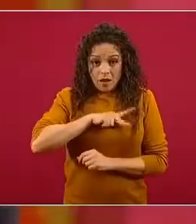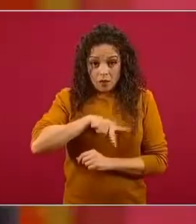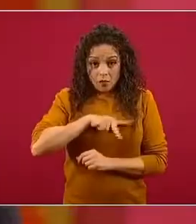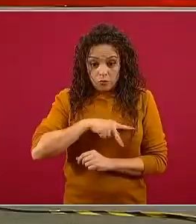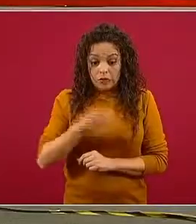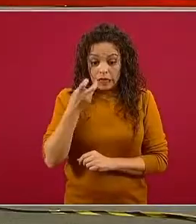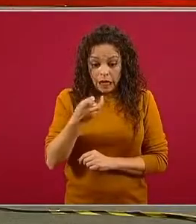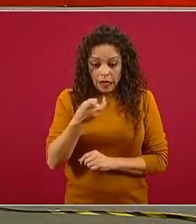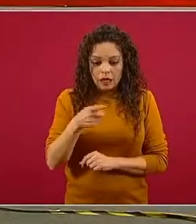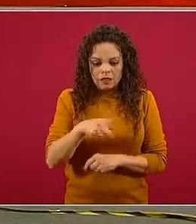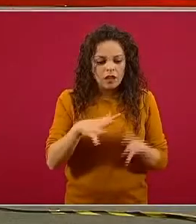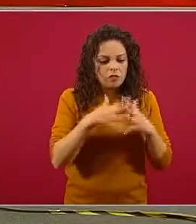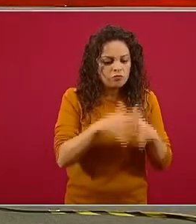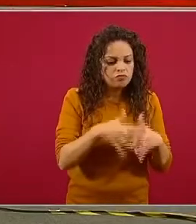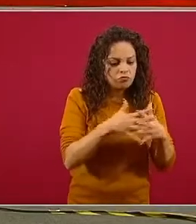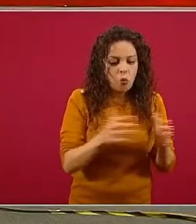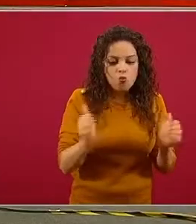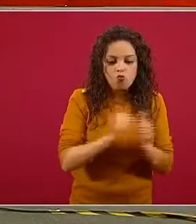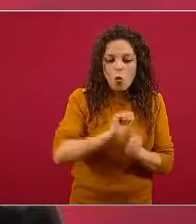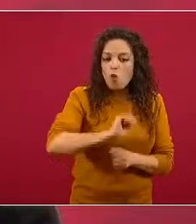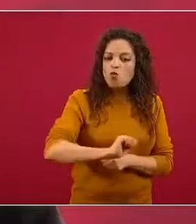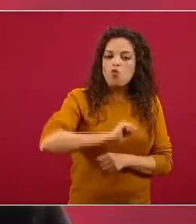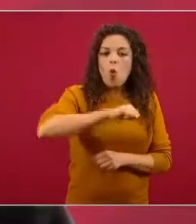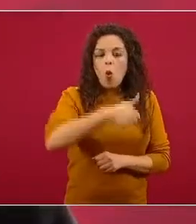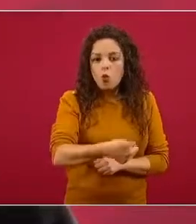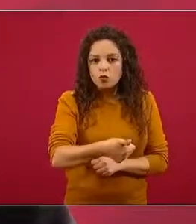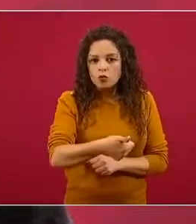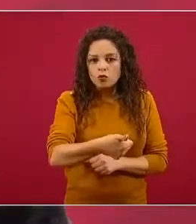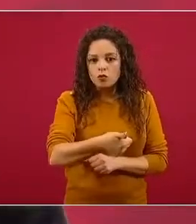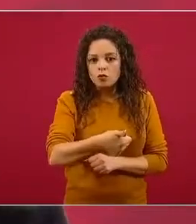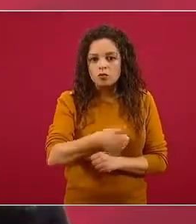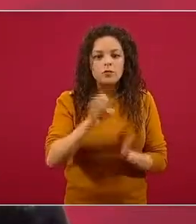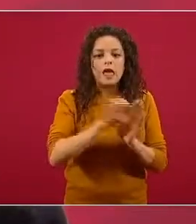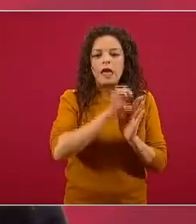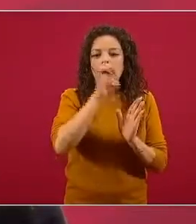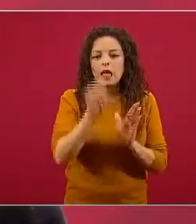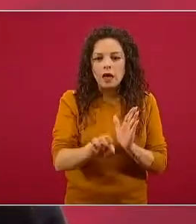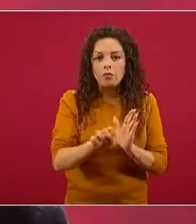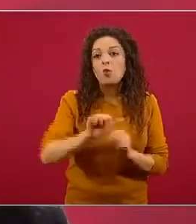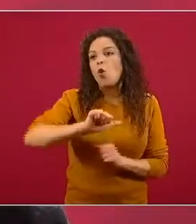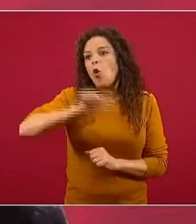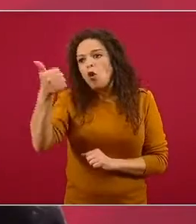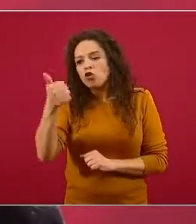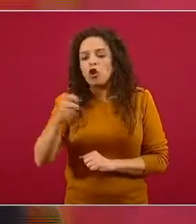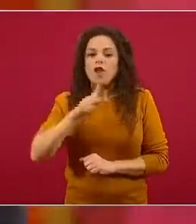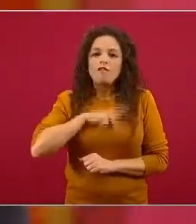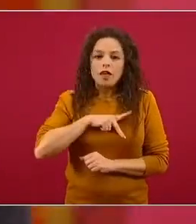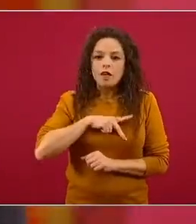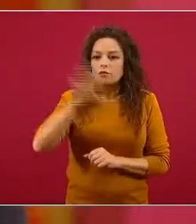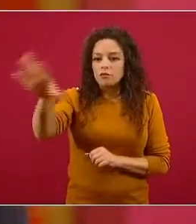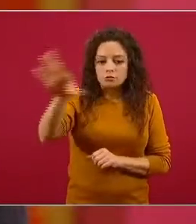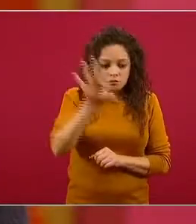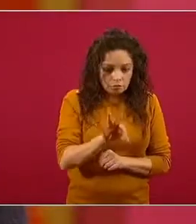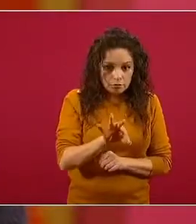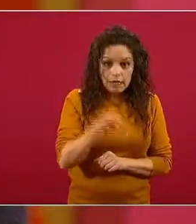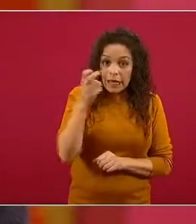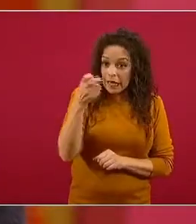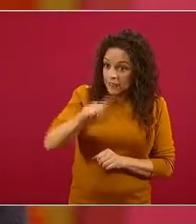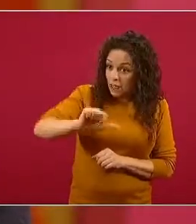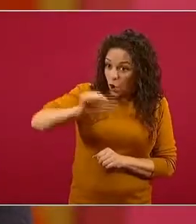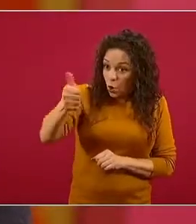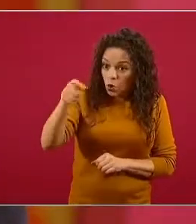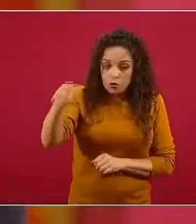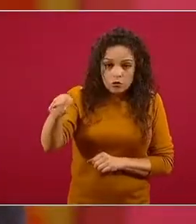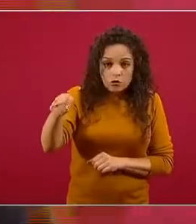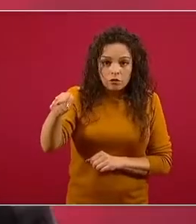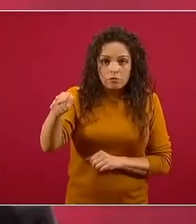les combina con otros agentes biológicos, por ejemplo, otros virus, y esos otros virus son